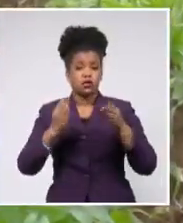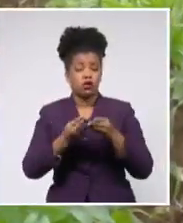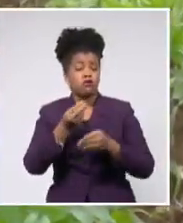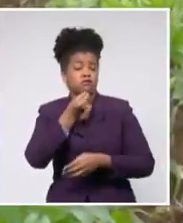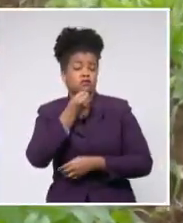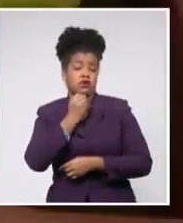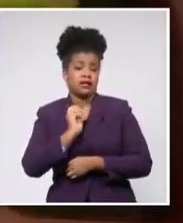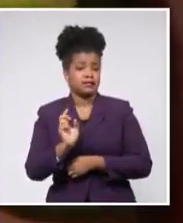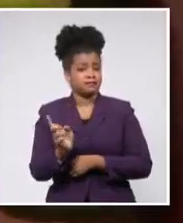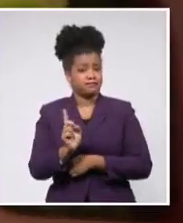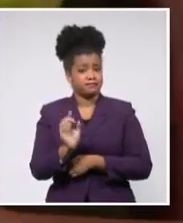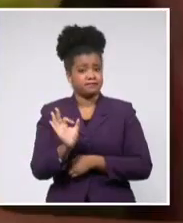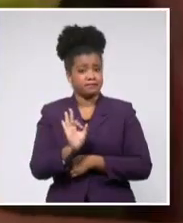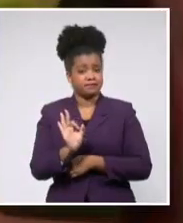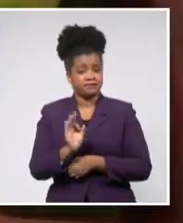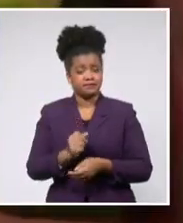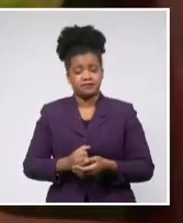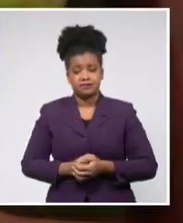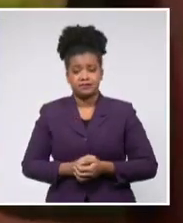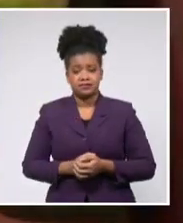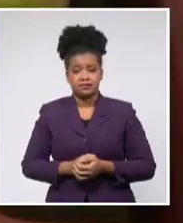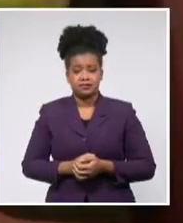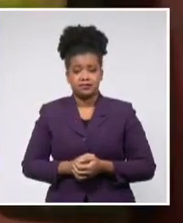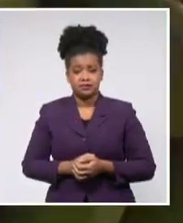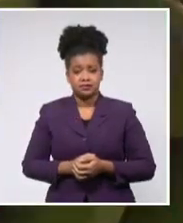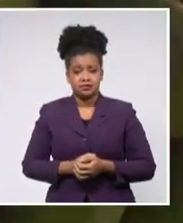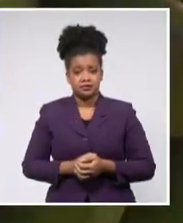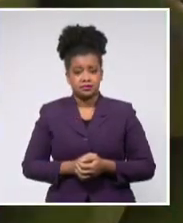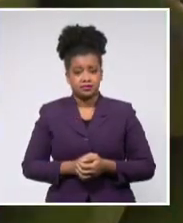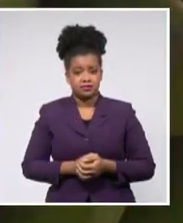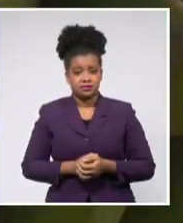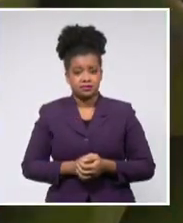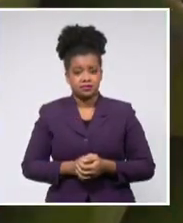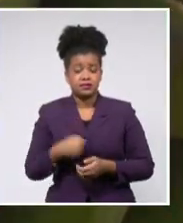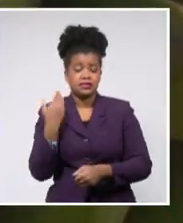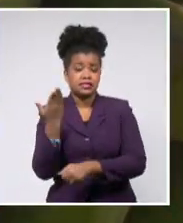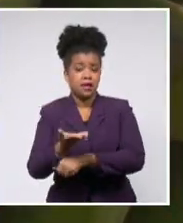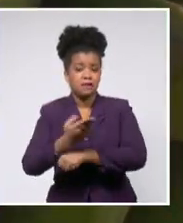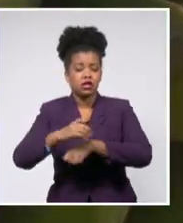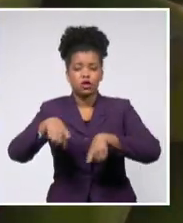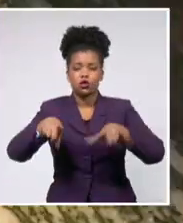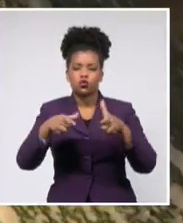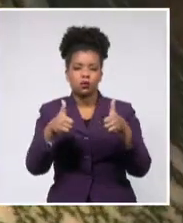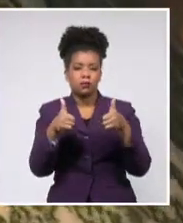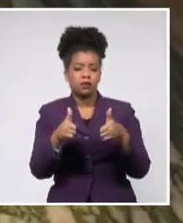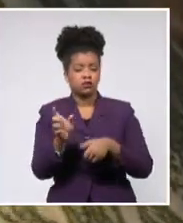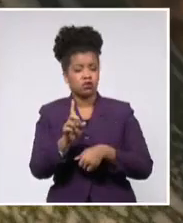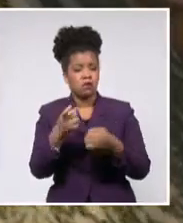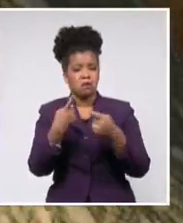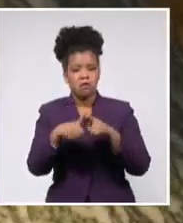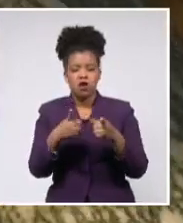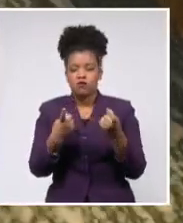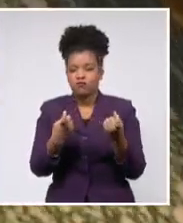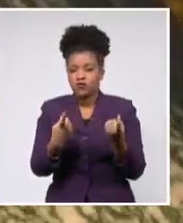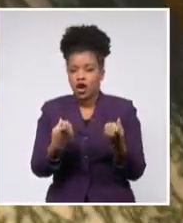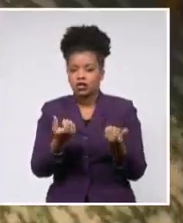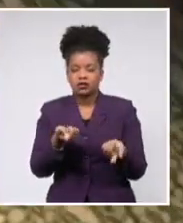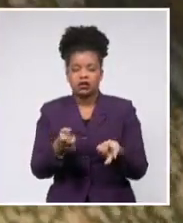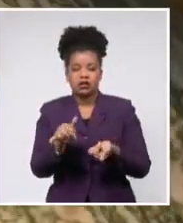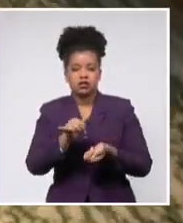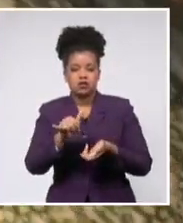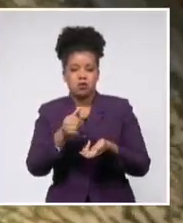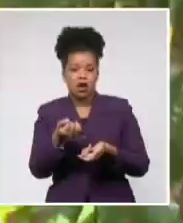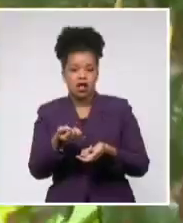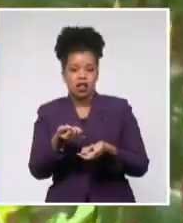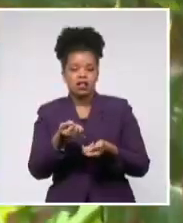productivo. Probablemente lo que llega al mercado no se corresponda con la demanda, pero no serán las carencias un pretexto para dejar de